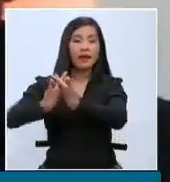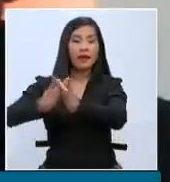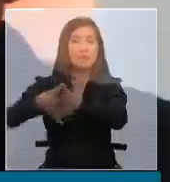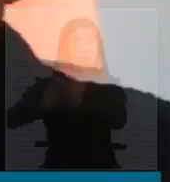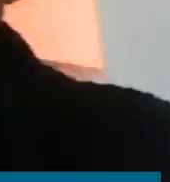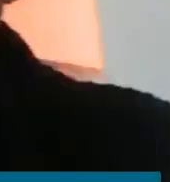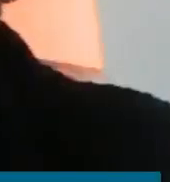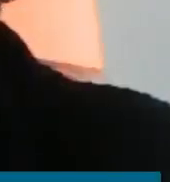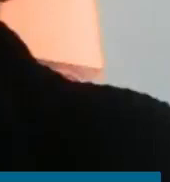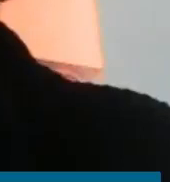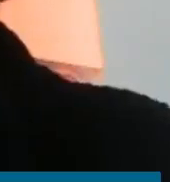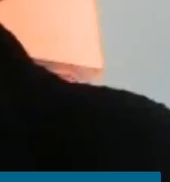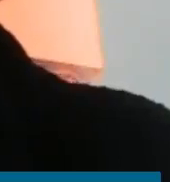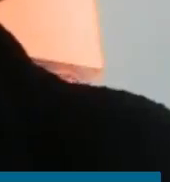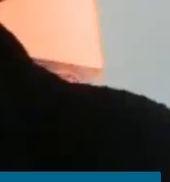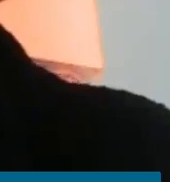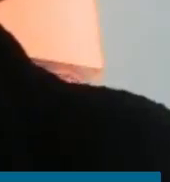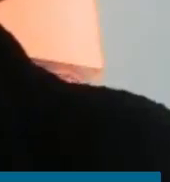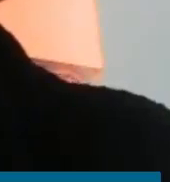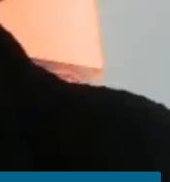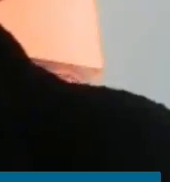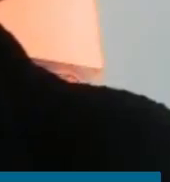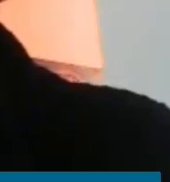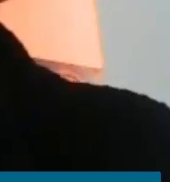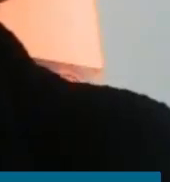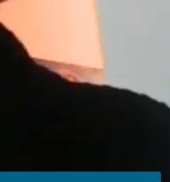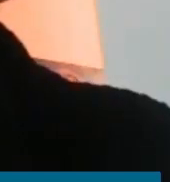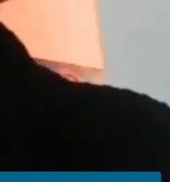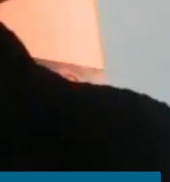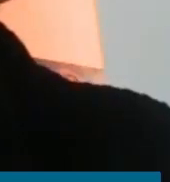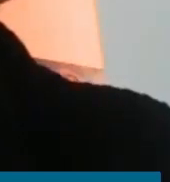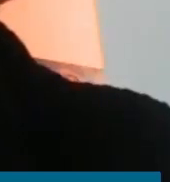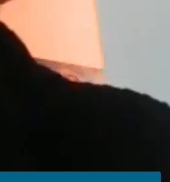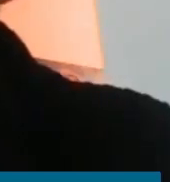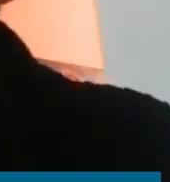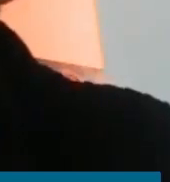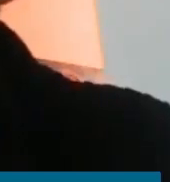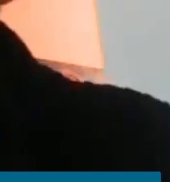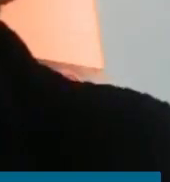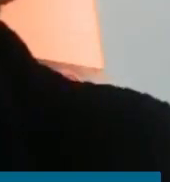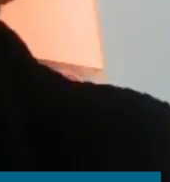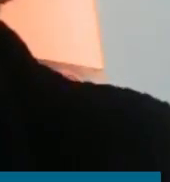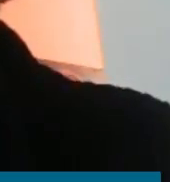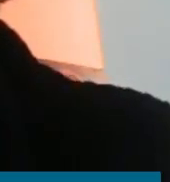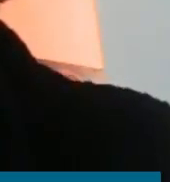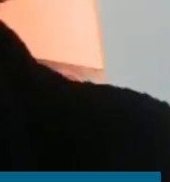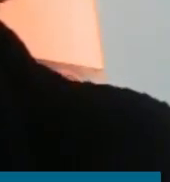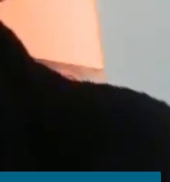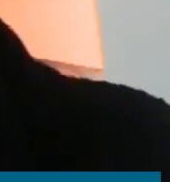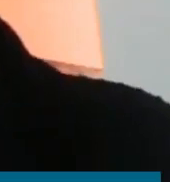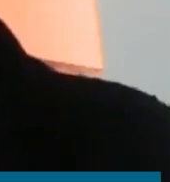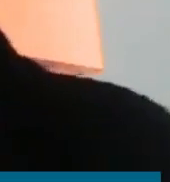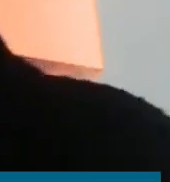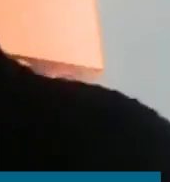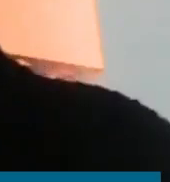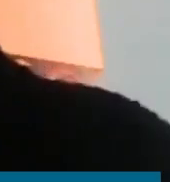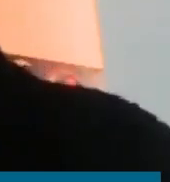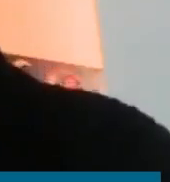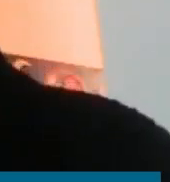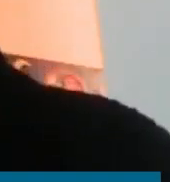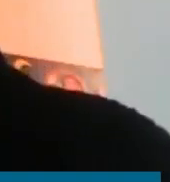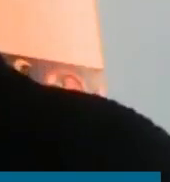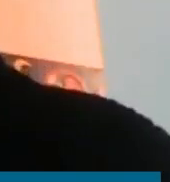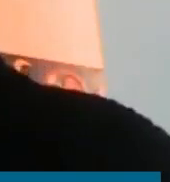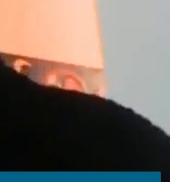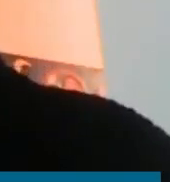una reunión tripartita donde participe también la COP, pero esto aparentemente no se va a dar. ¿Usted cree